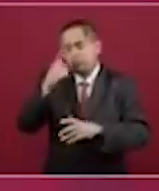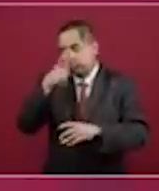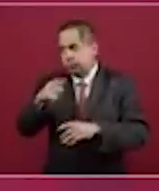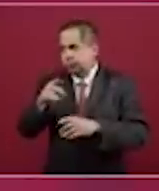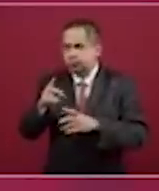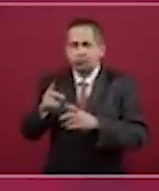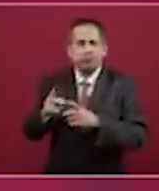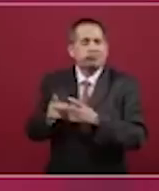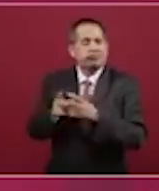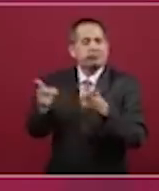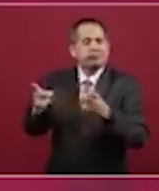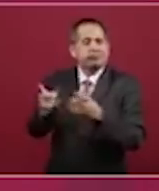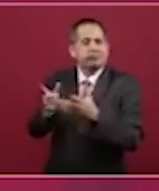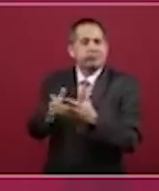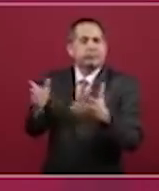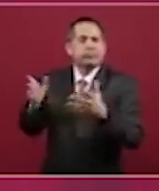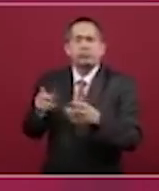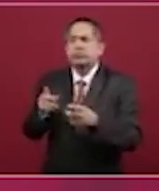desarrollo